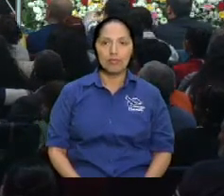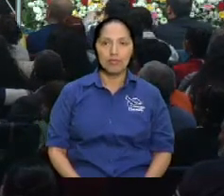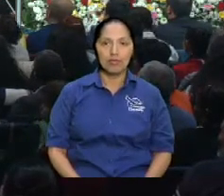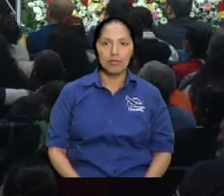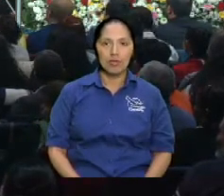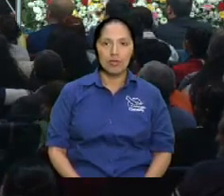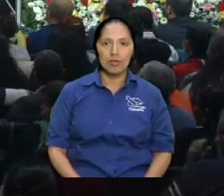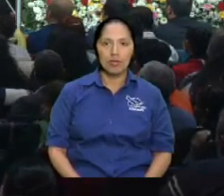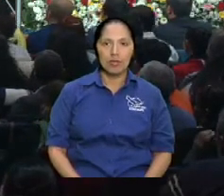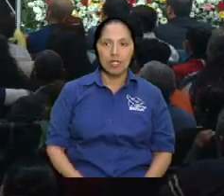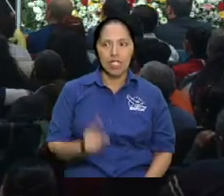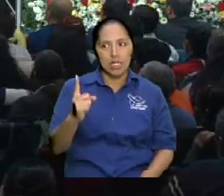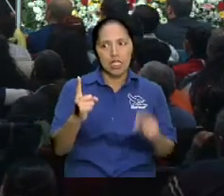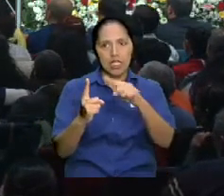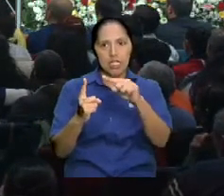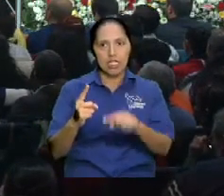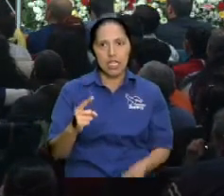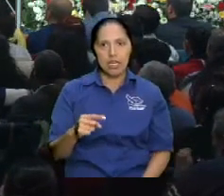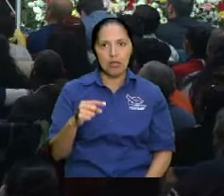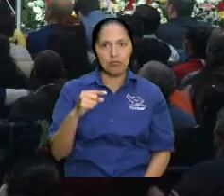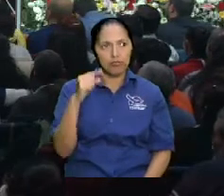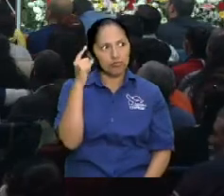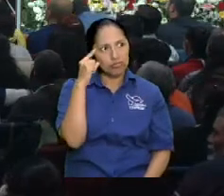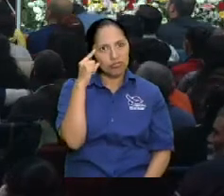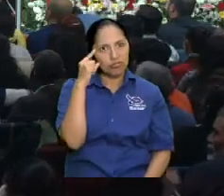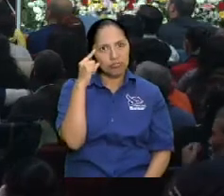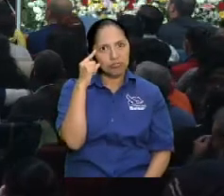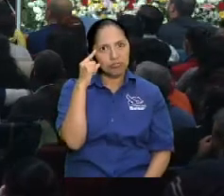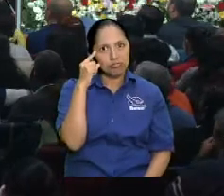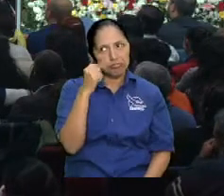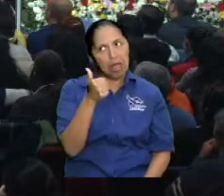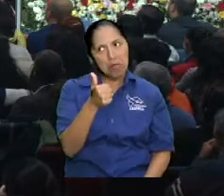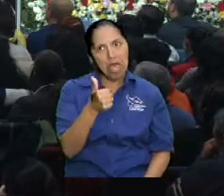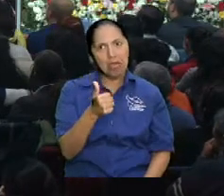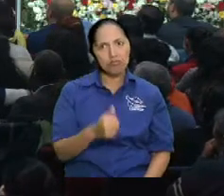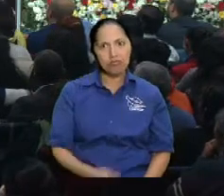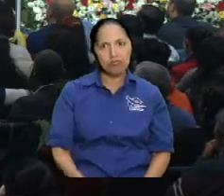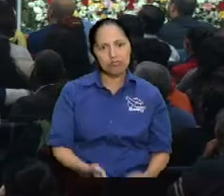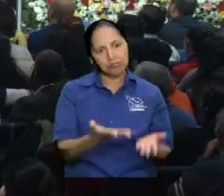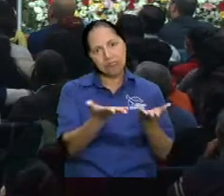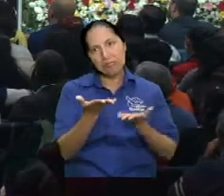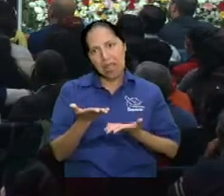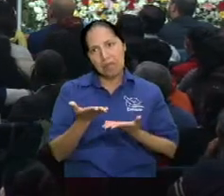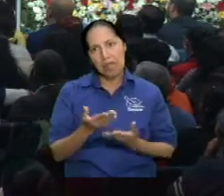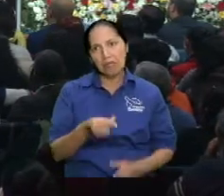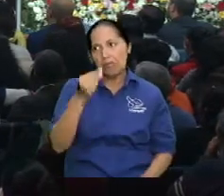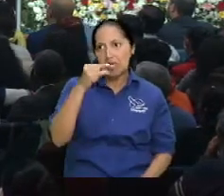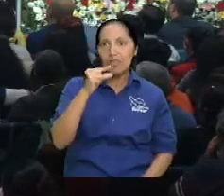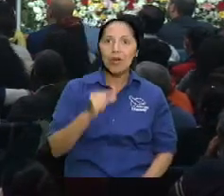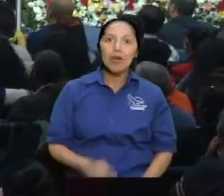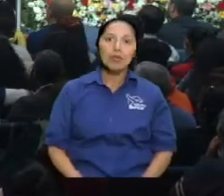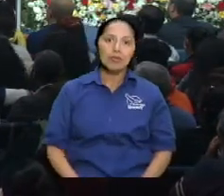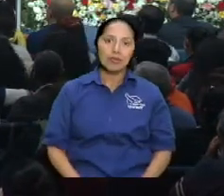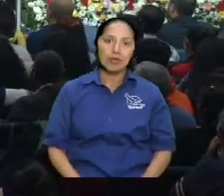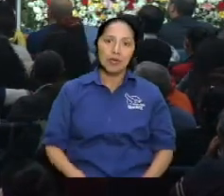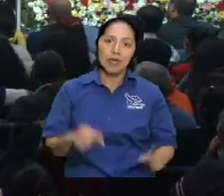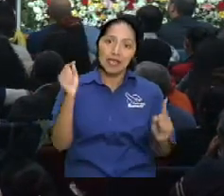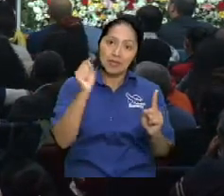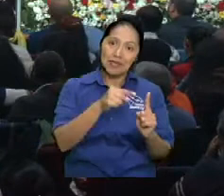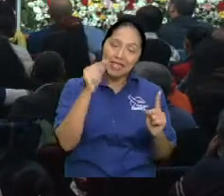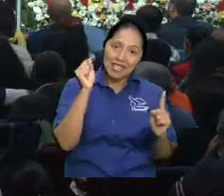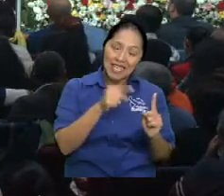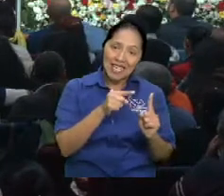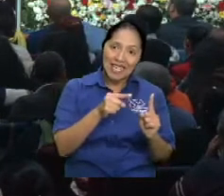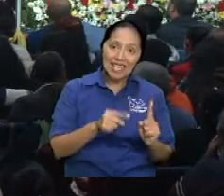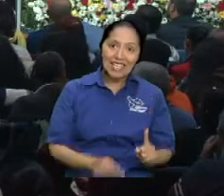Y usted dice, vaya pues, sírvame, ya. Y usted lo estaba tratando de convencer de que él dejara de chupar. Porque no es por